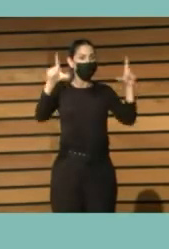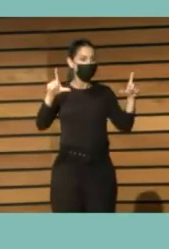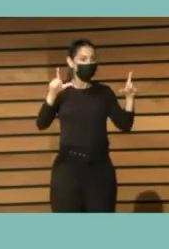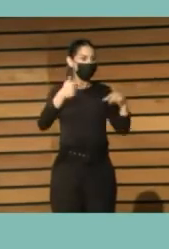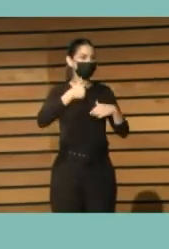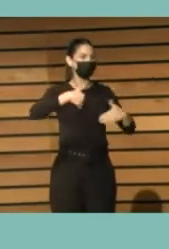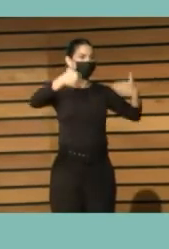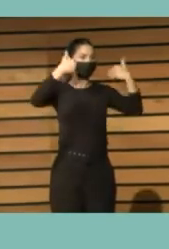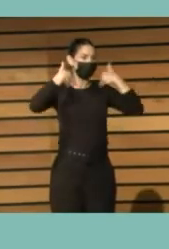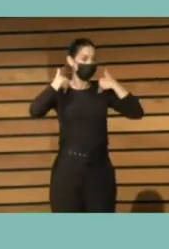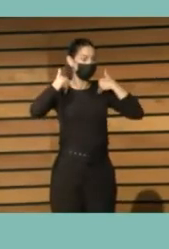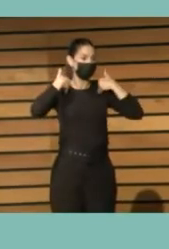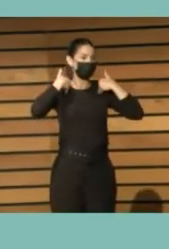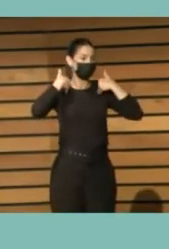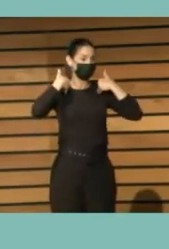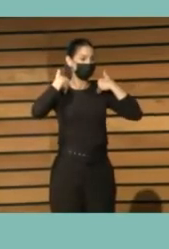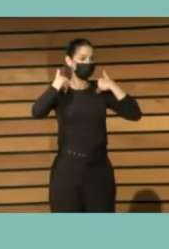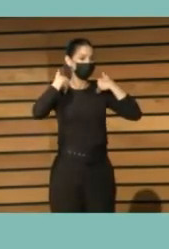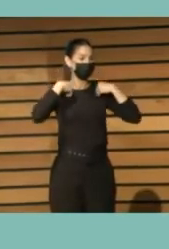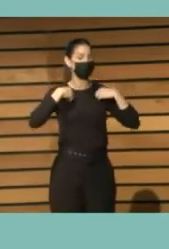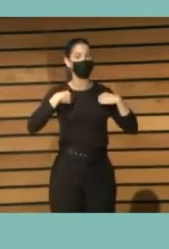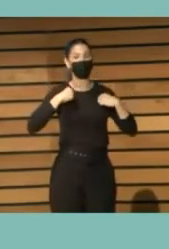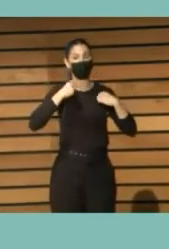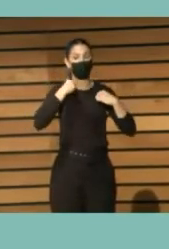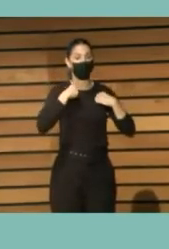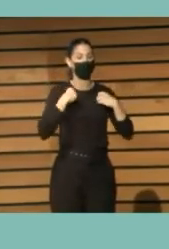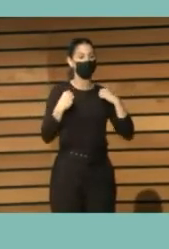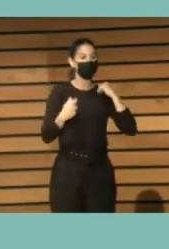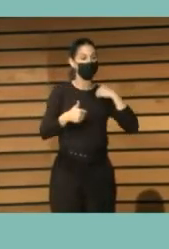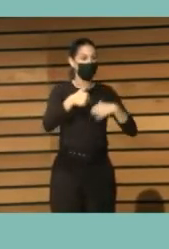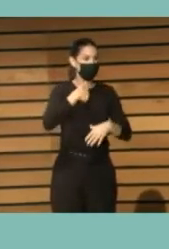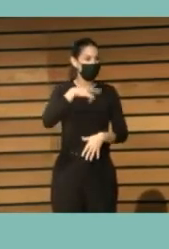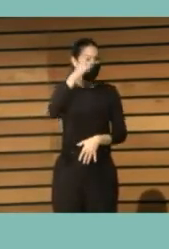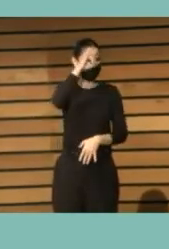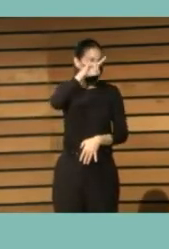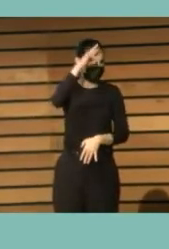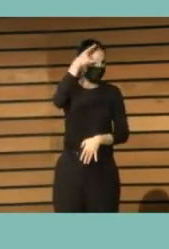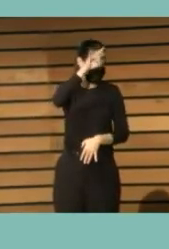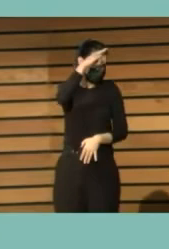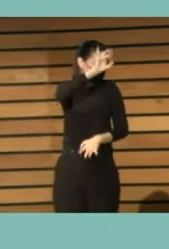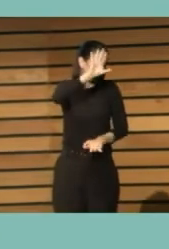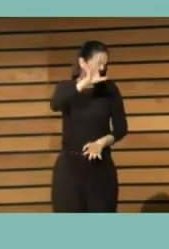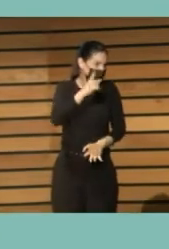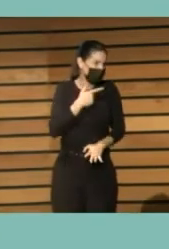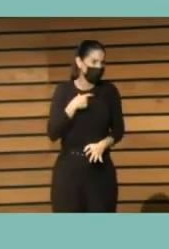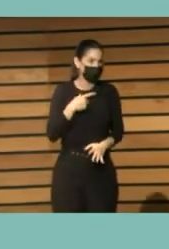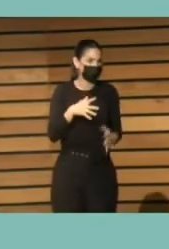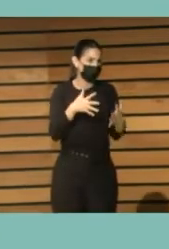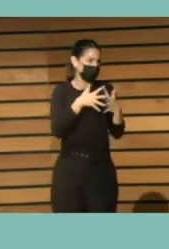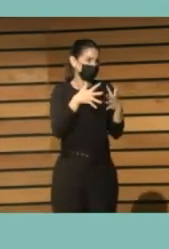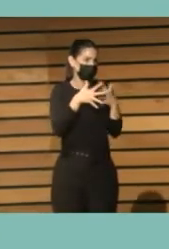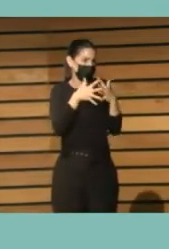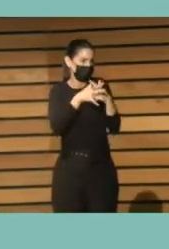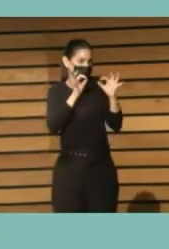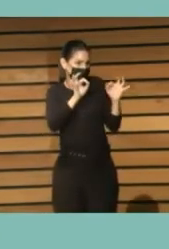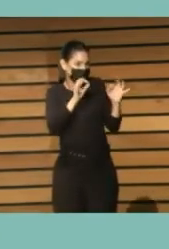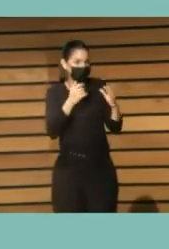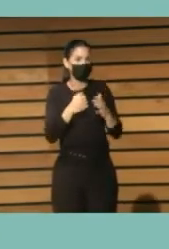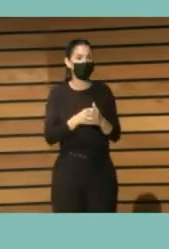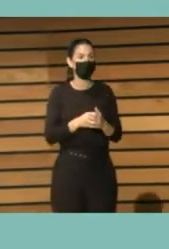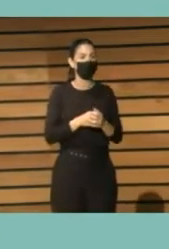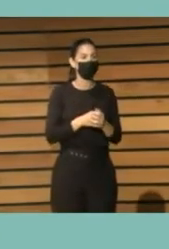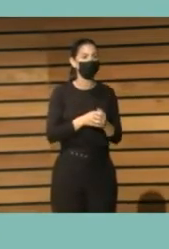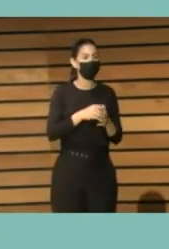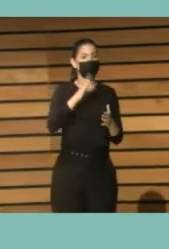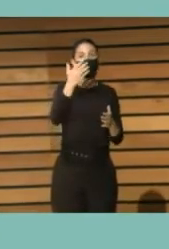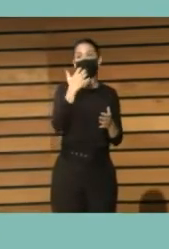gran diferencia entre decir, vamos, yo digo de Salamanca con las expresiones de Salamanca, que fue donde viví más tiempo, majo, ¿me pasarías tu DNI